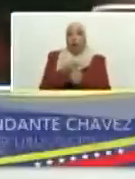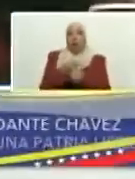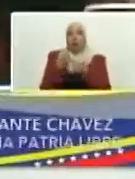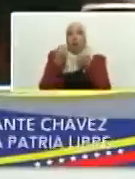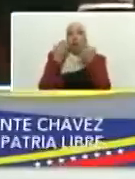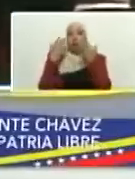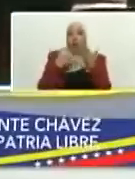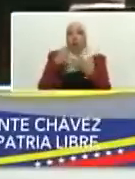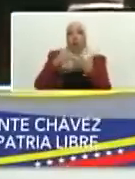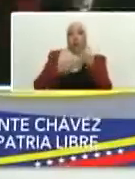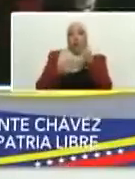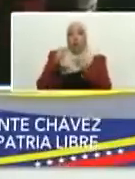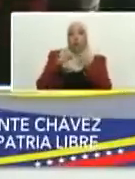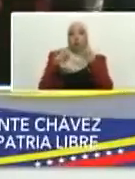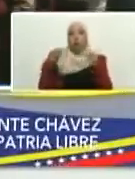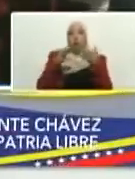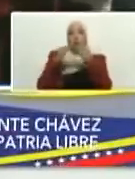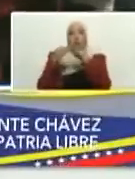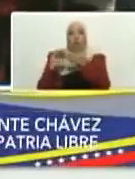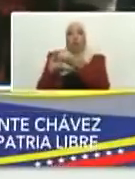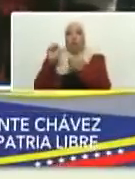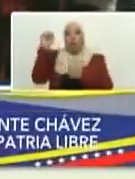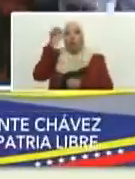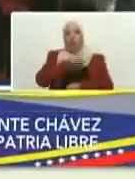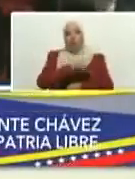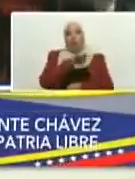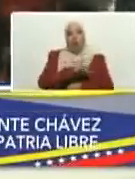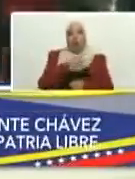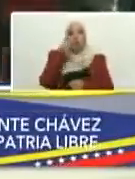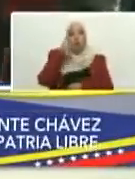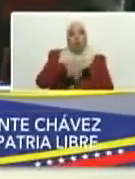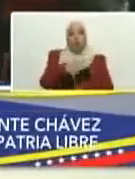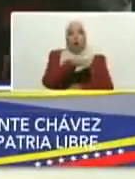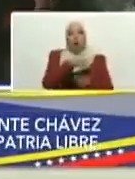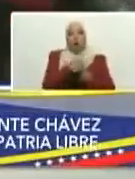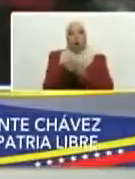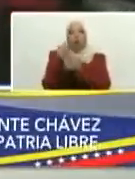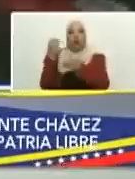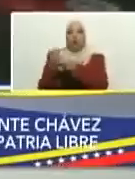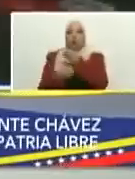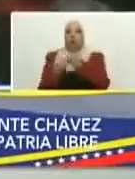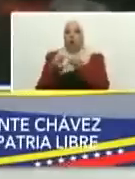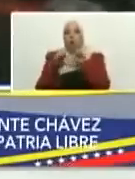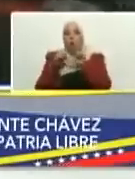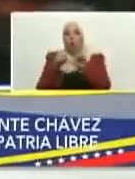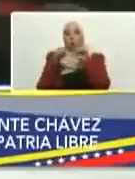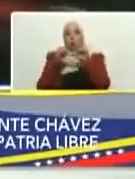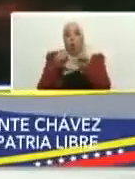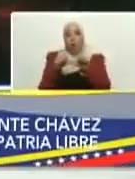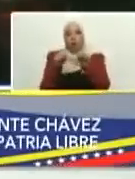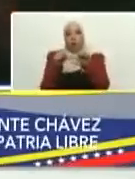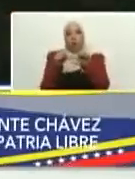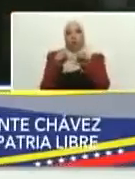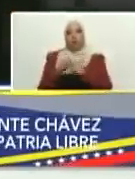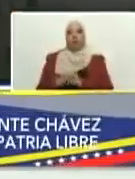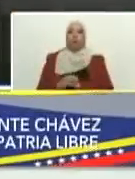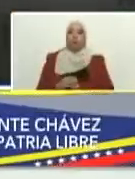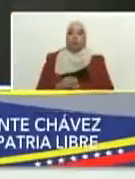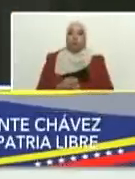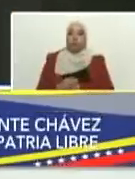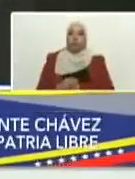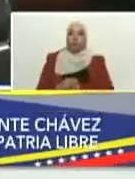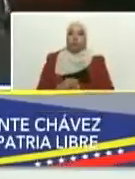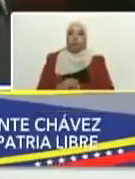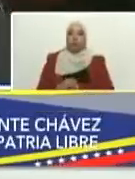de construcción colectiva de un pueblo y de un liderazgo que ha seguido su bandera,